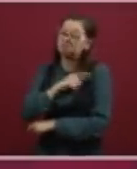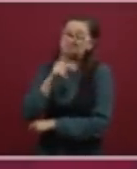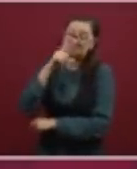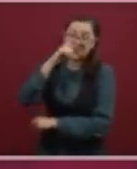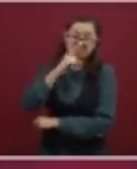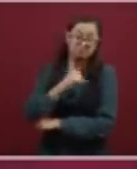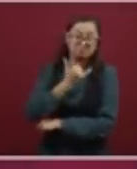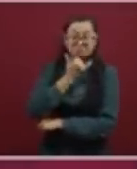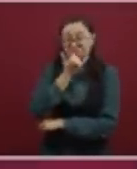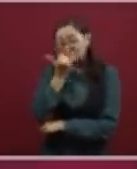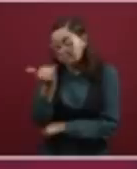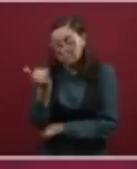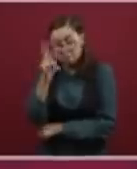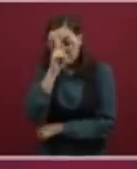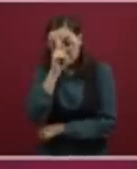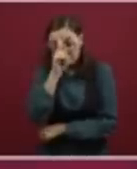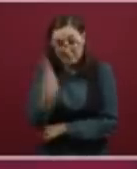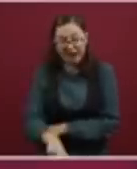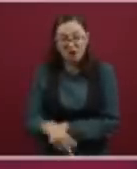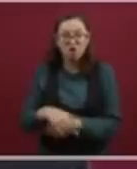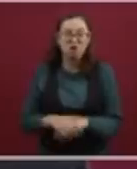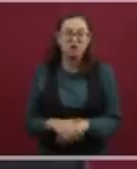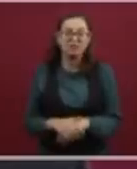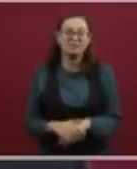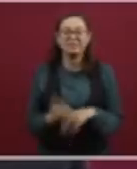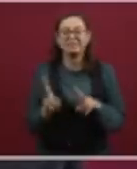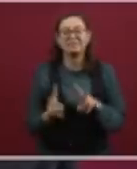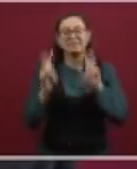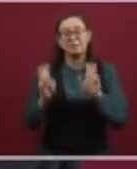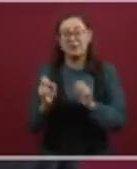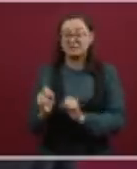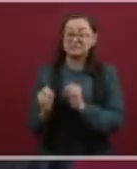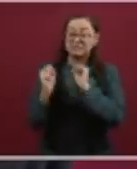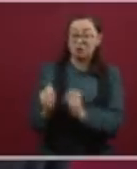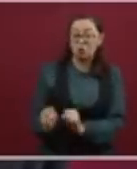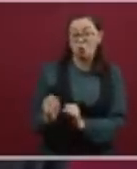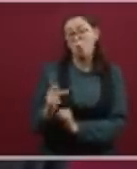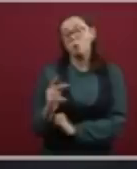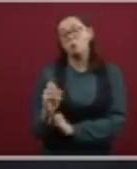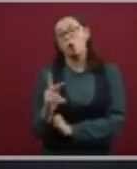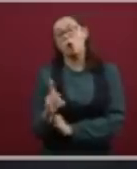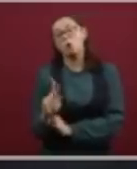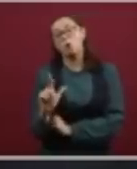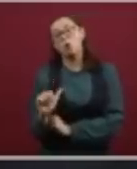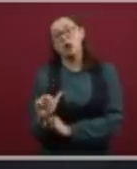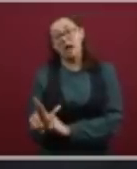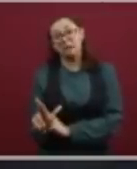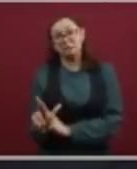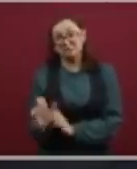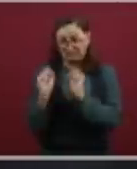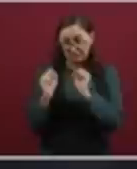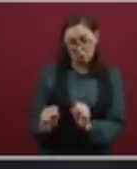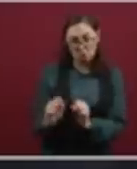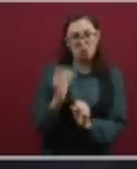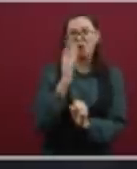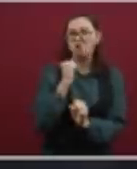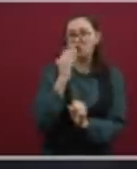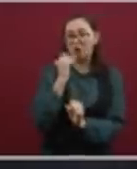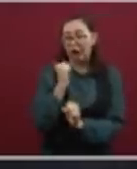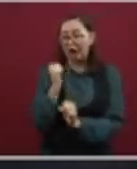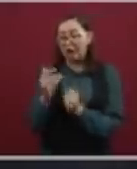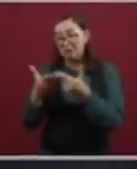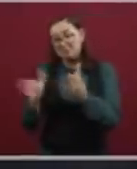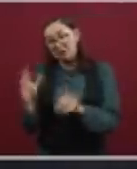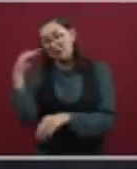eso que llaman seguro popular ni es seguro ni es popular. No hay médicos, no